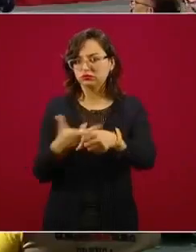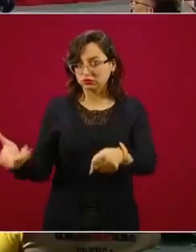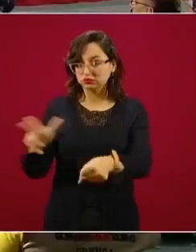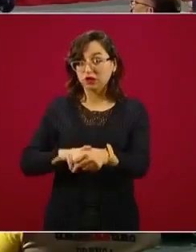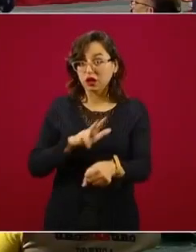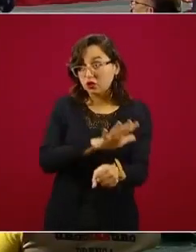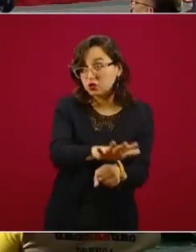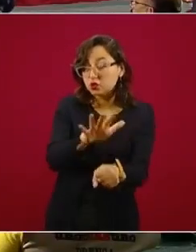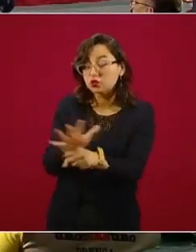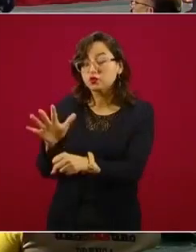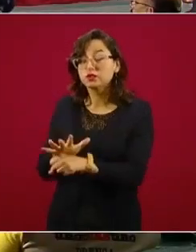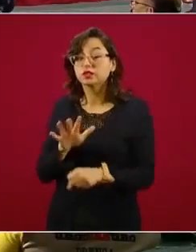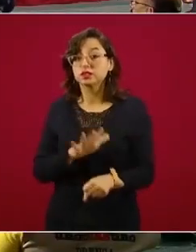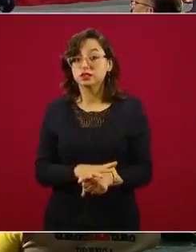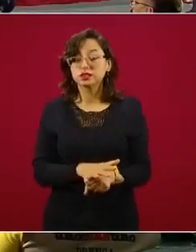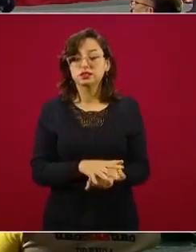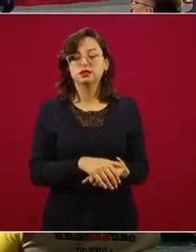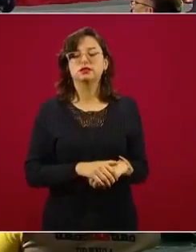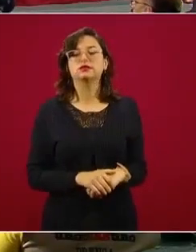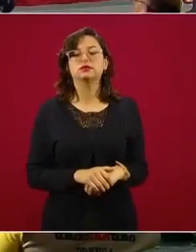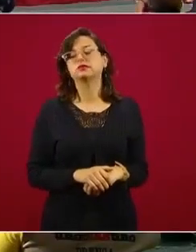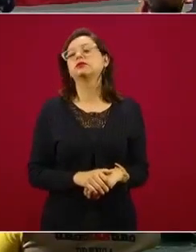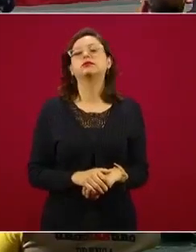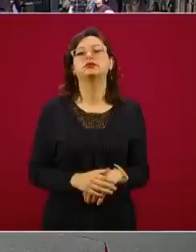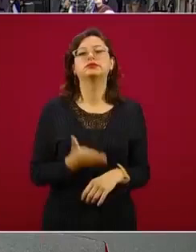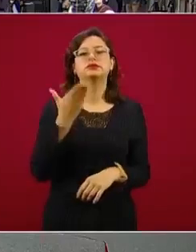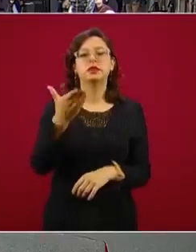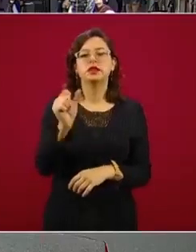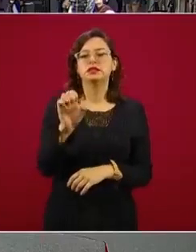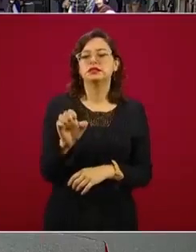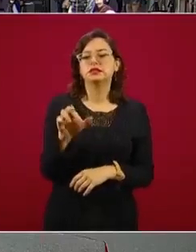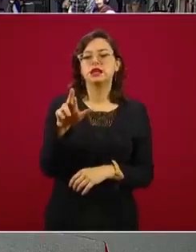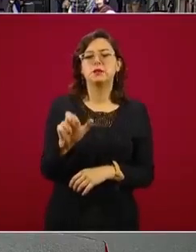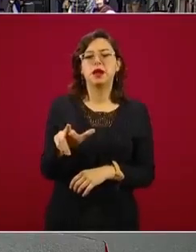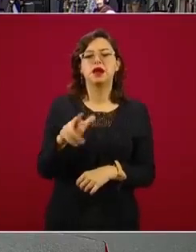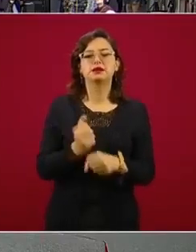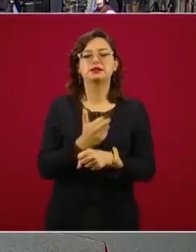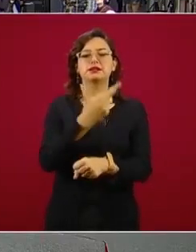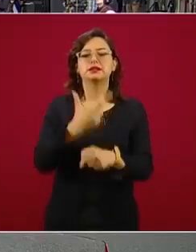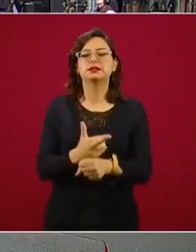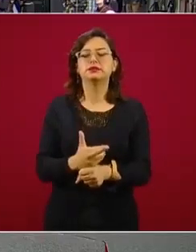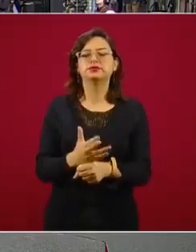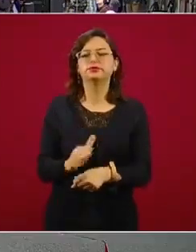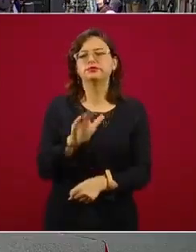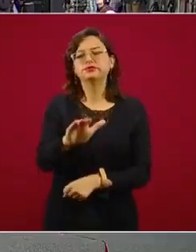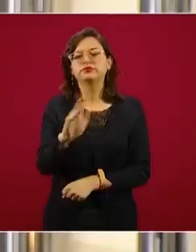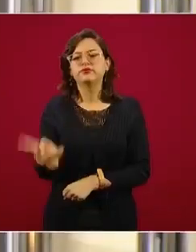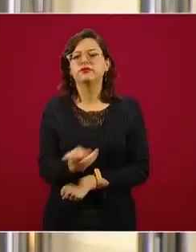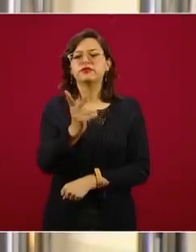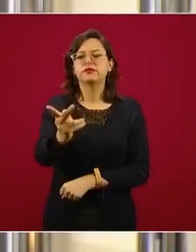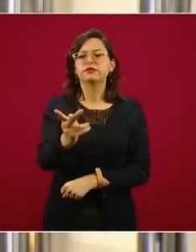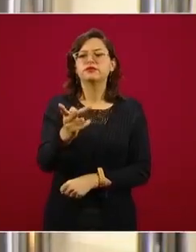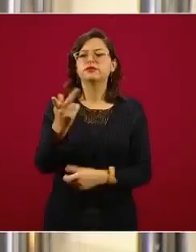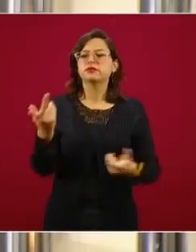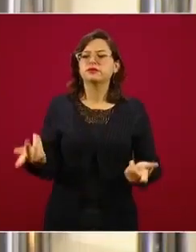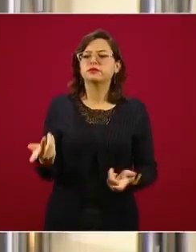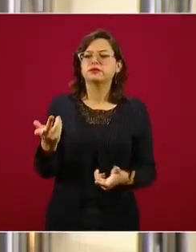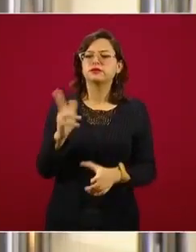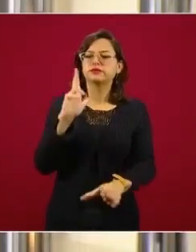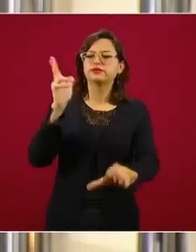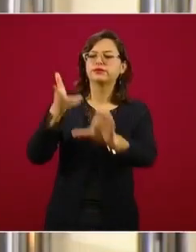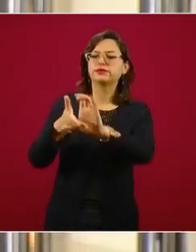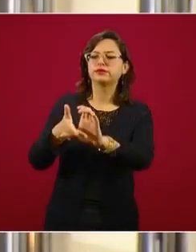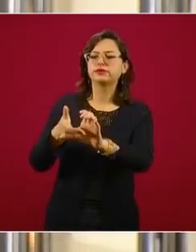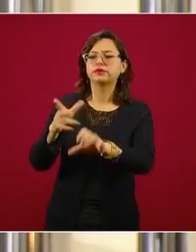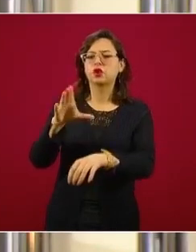el panorama. Y preguntarle al secretario de Marina, presidente, si usted me lo permite, ¿cómo van los refugios que se habilitaron para atender